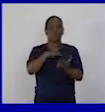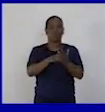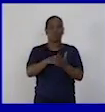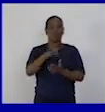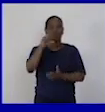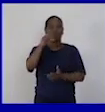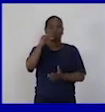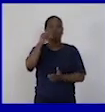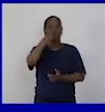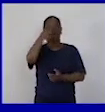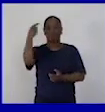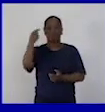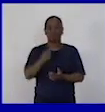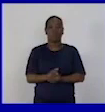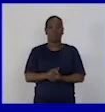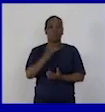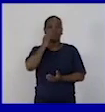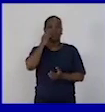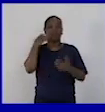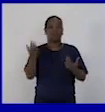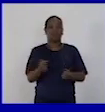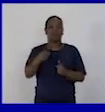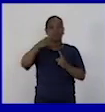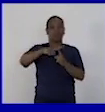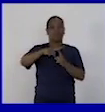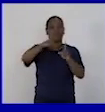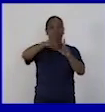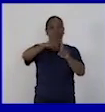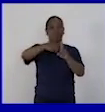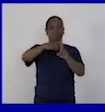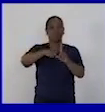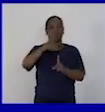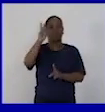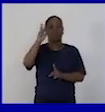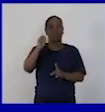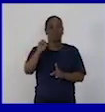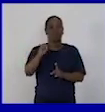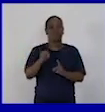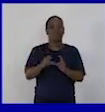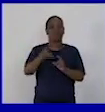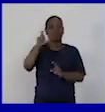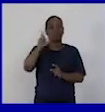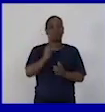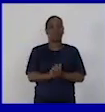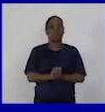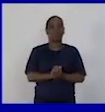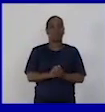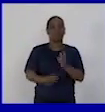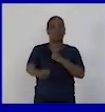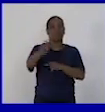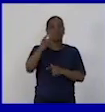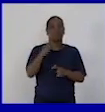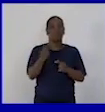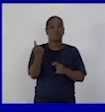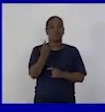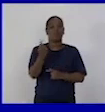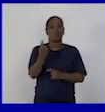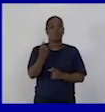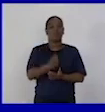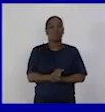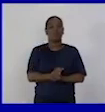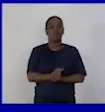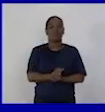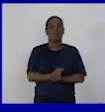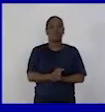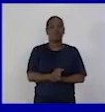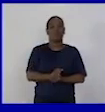disculpen. Ahora, la segunda es la misma y la tercera es la misma. ¿Qué cambiaría? Que el primero, el ácido clorhídrico está a 1 mol